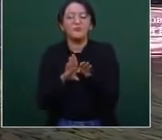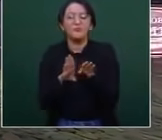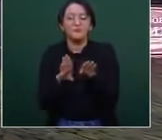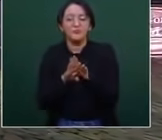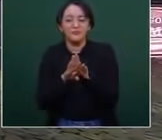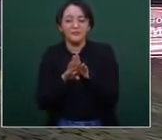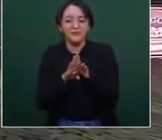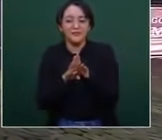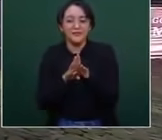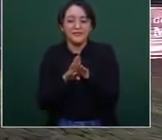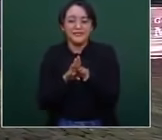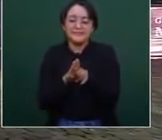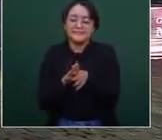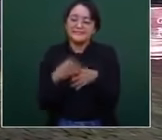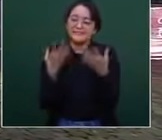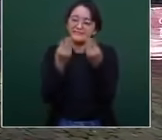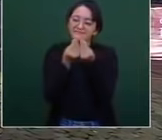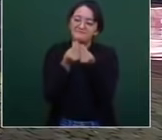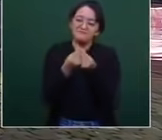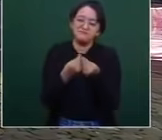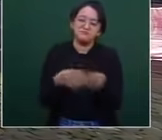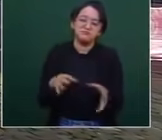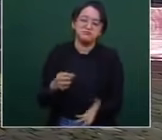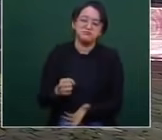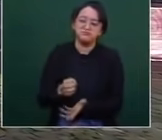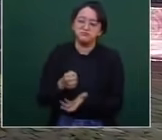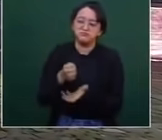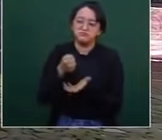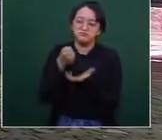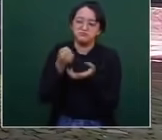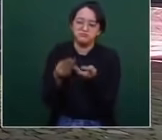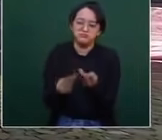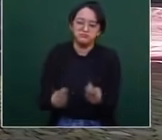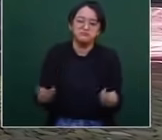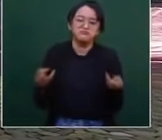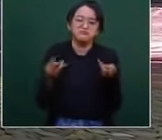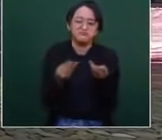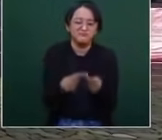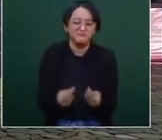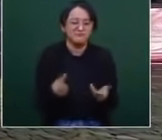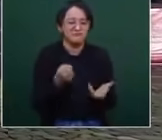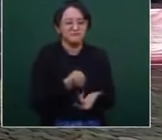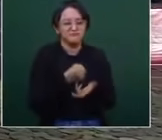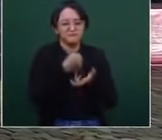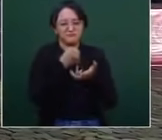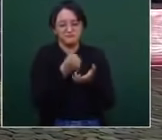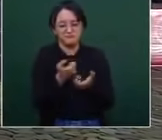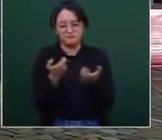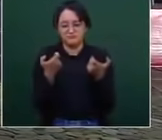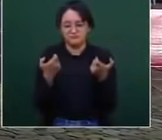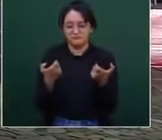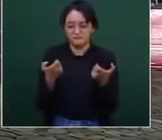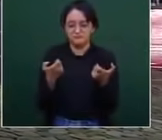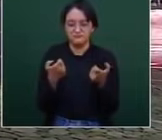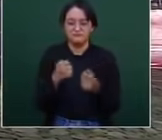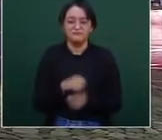la fuga de capitales. Lucas Alamán sostenía que por la expulsión